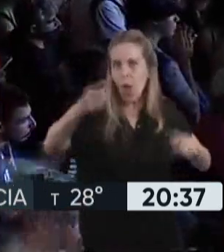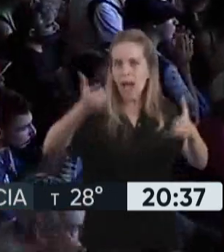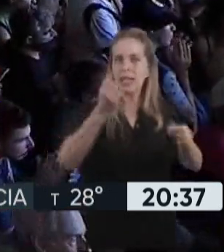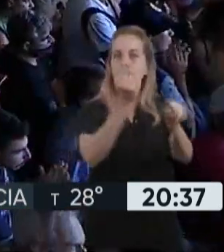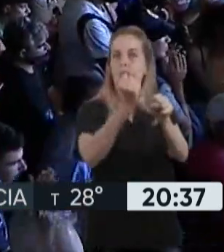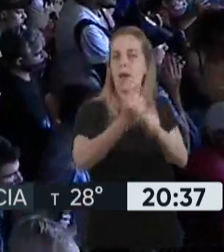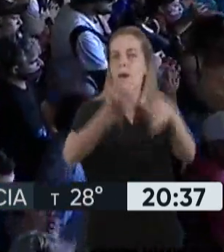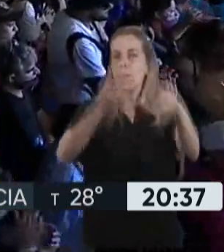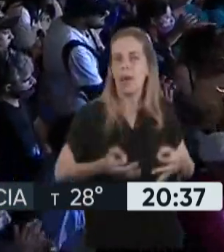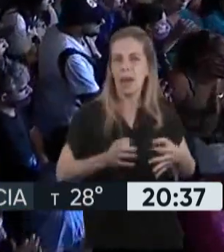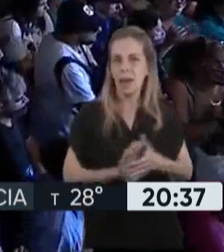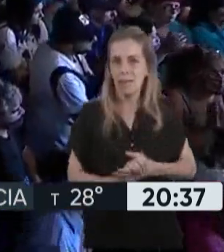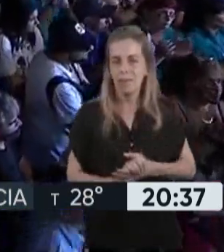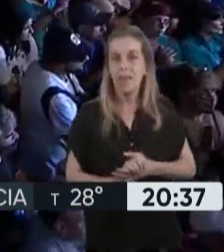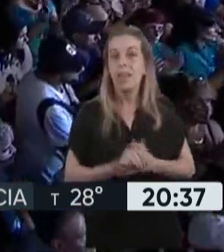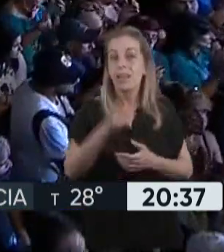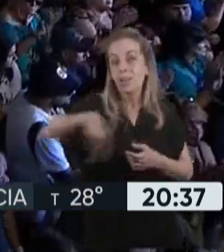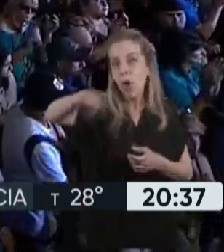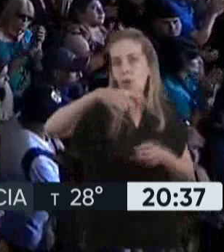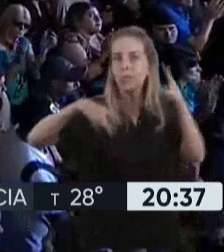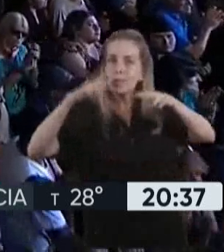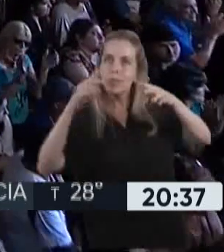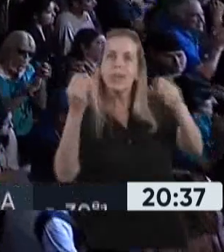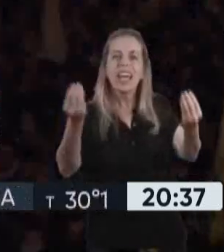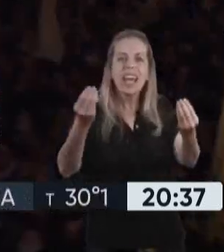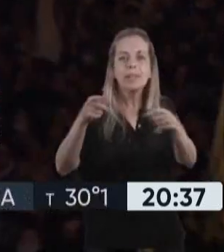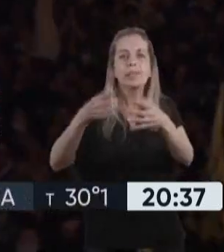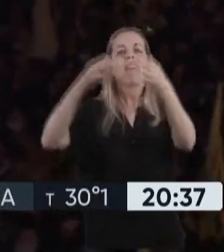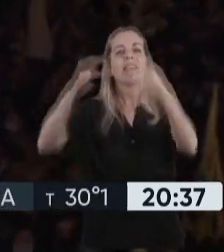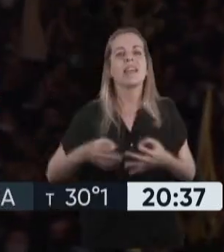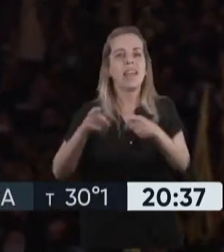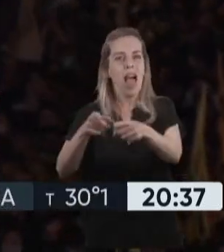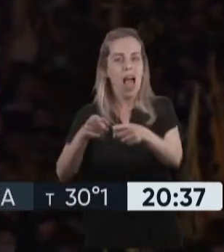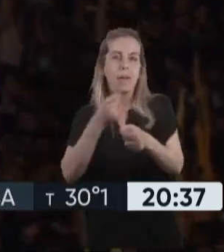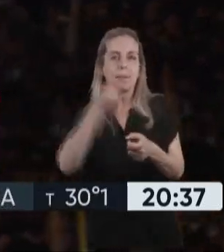digno y encuentren al trabajo la dignidad